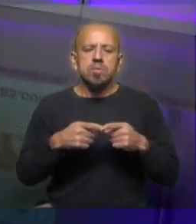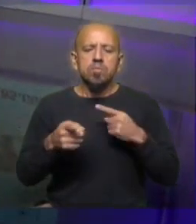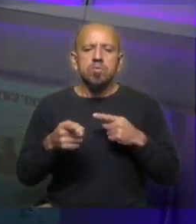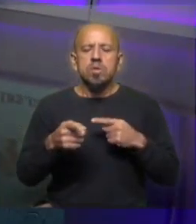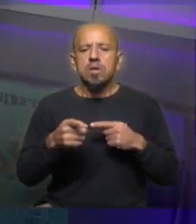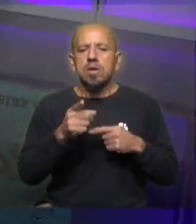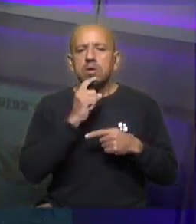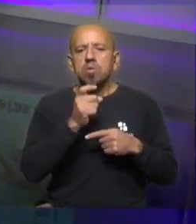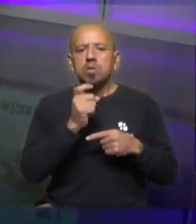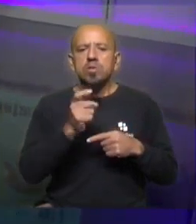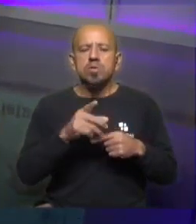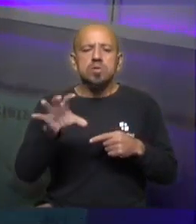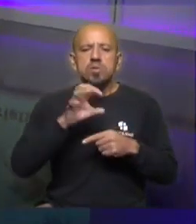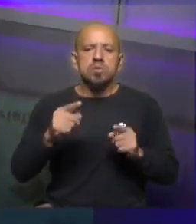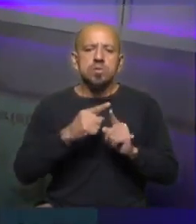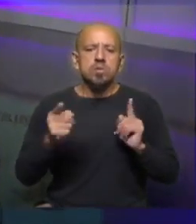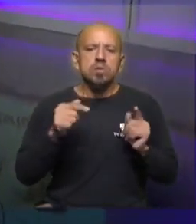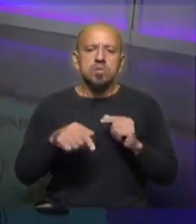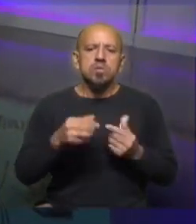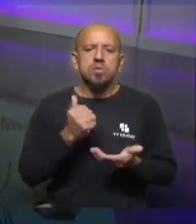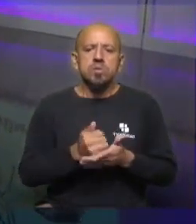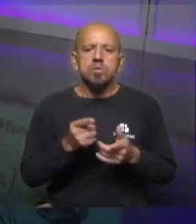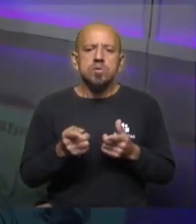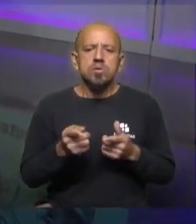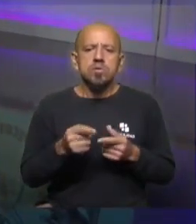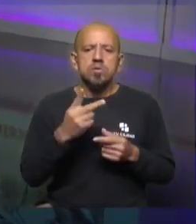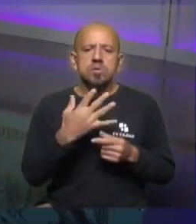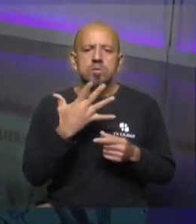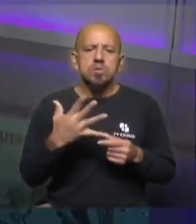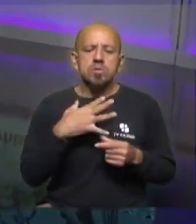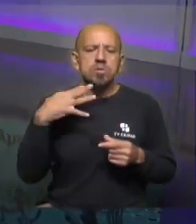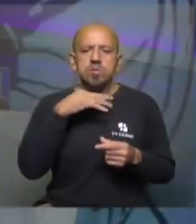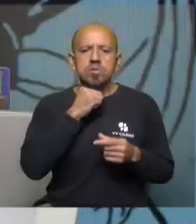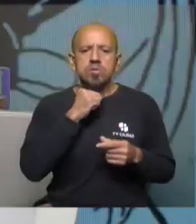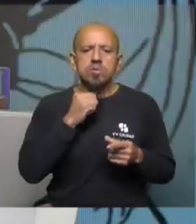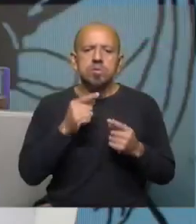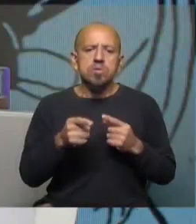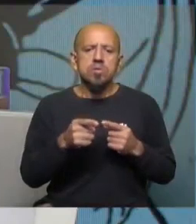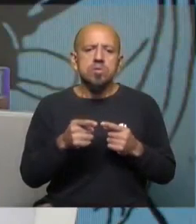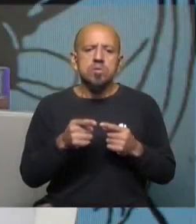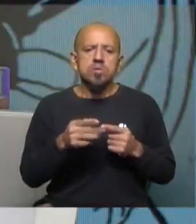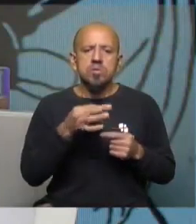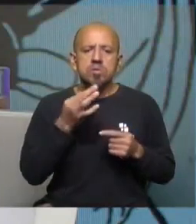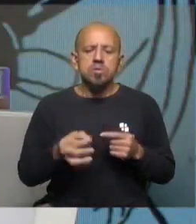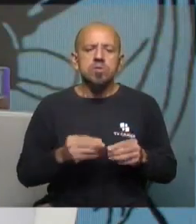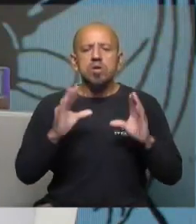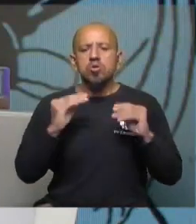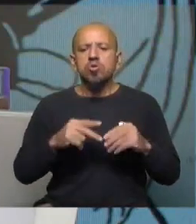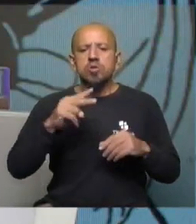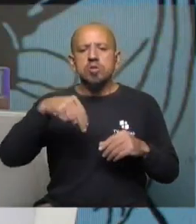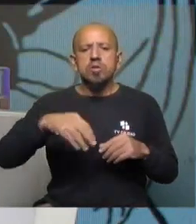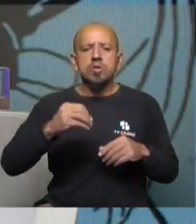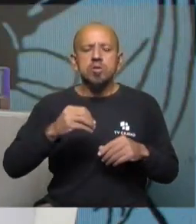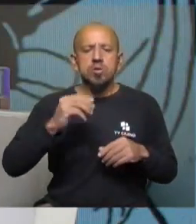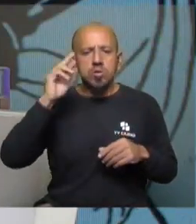no Entonces yo estaba ahí en ese campo y 25 de agosto vieron que salen esas notas tipo conocido como la noche de nostalgia pero en realidad